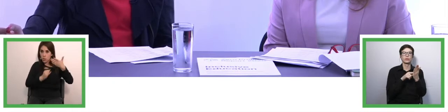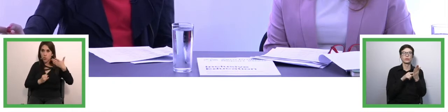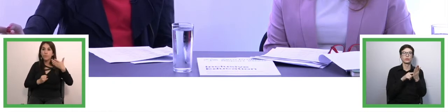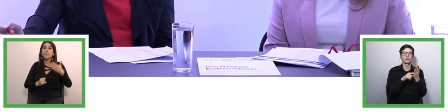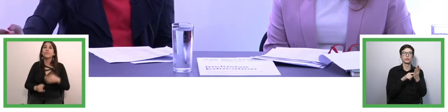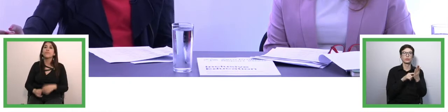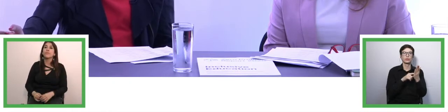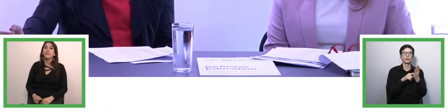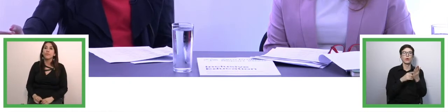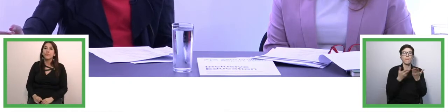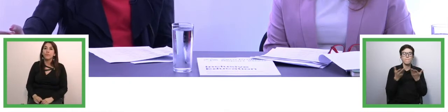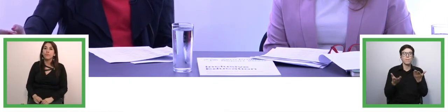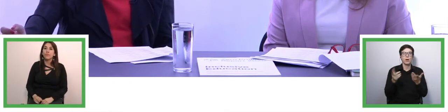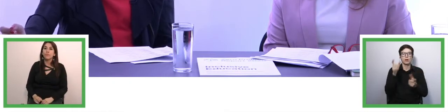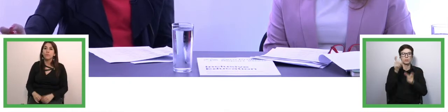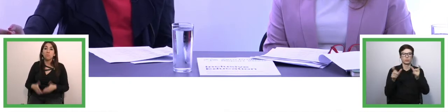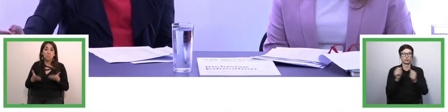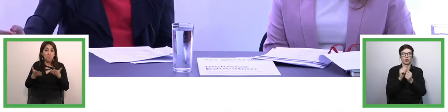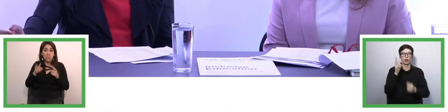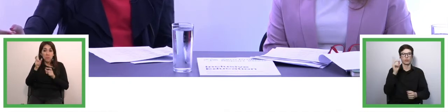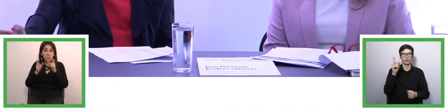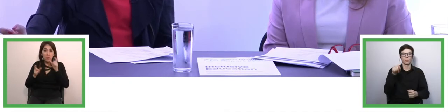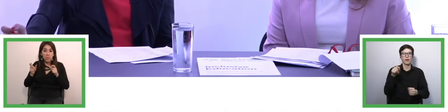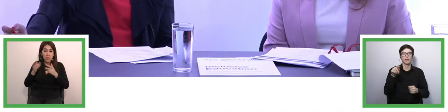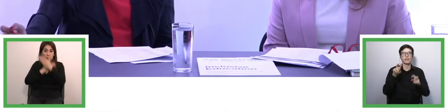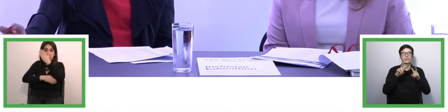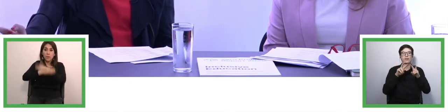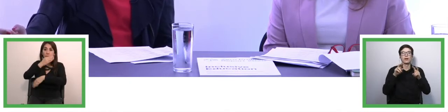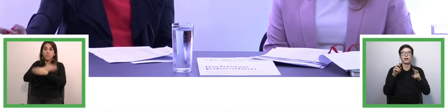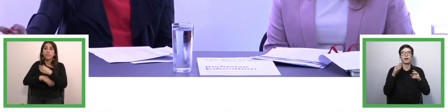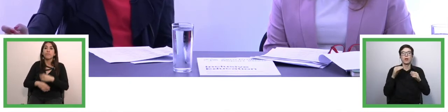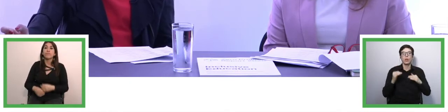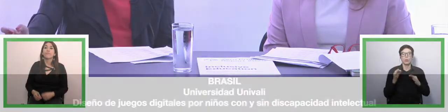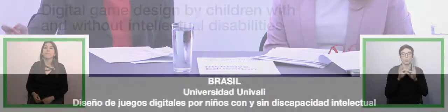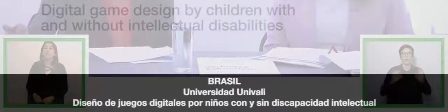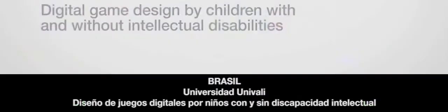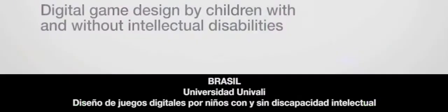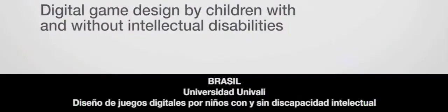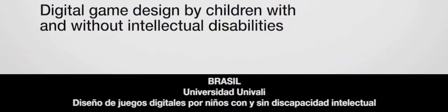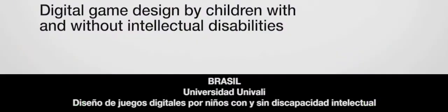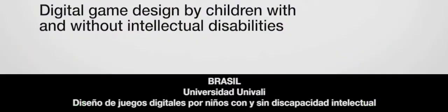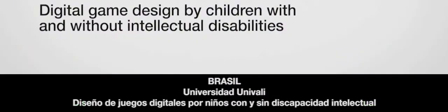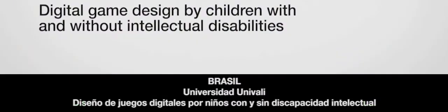sin discapacidad intelectual. Veamos video.